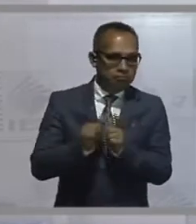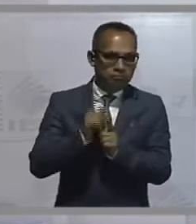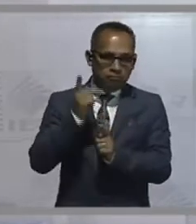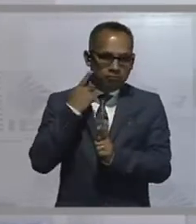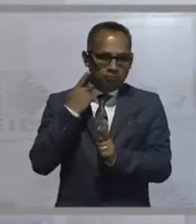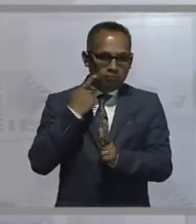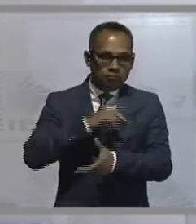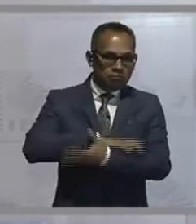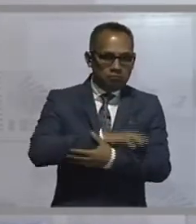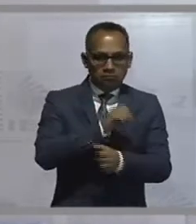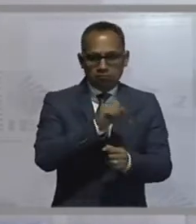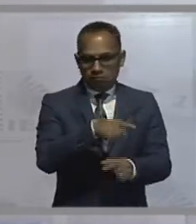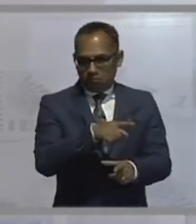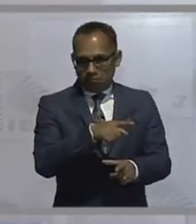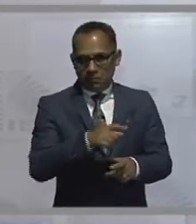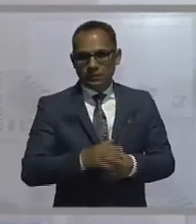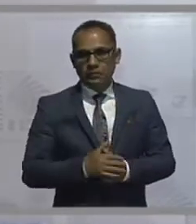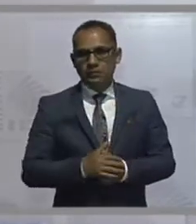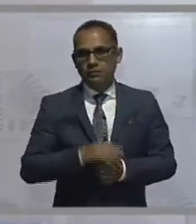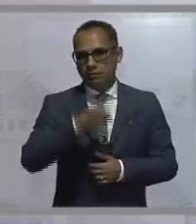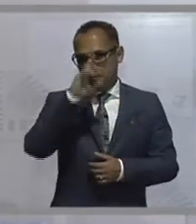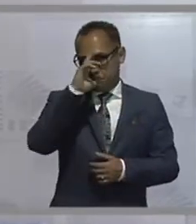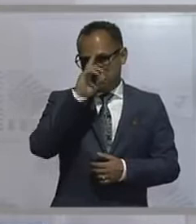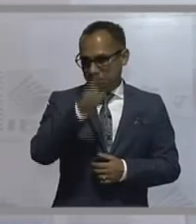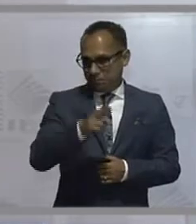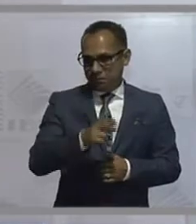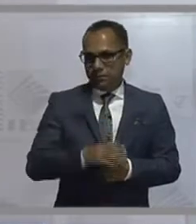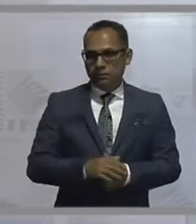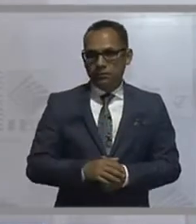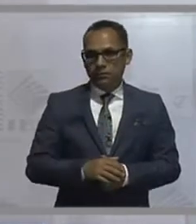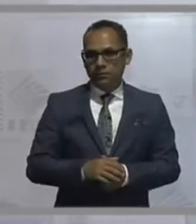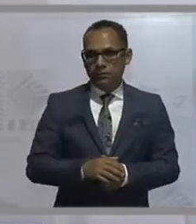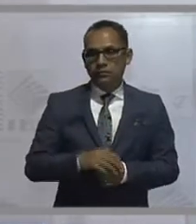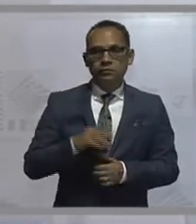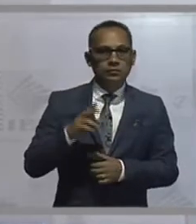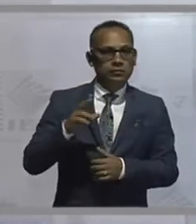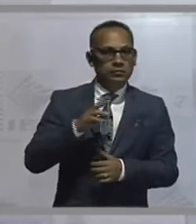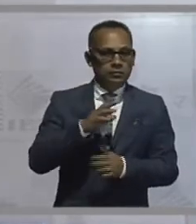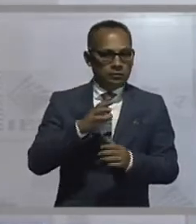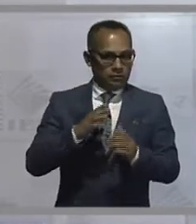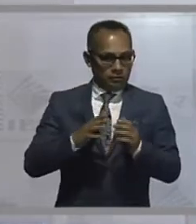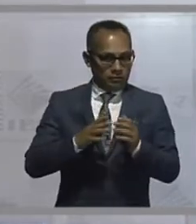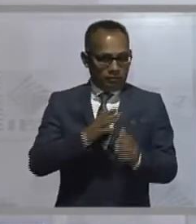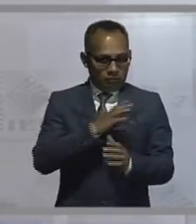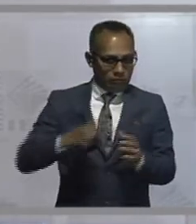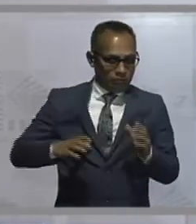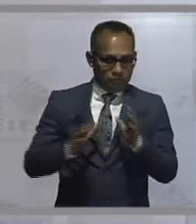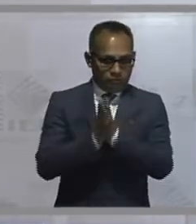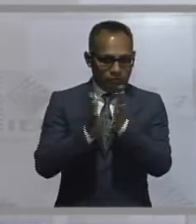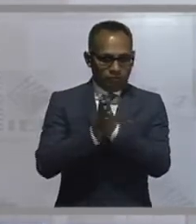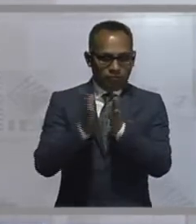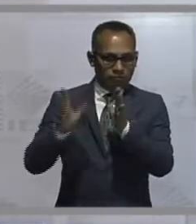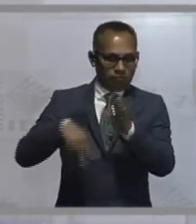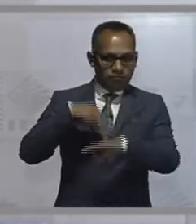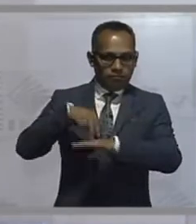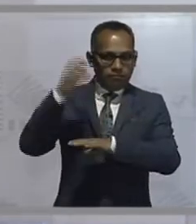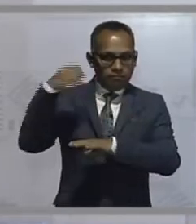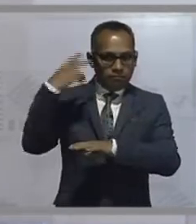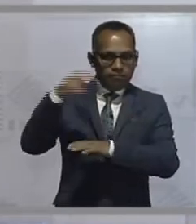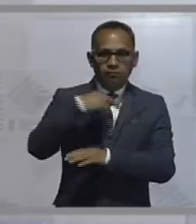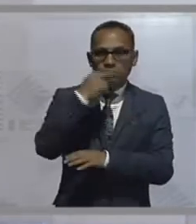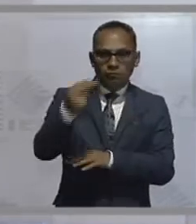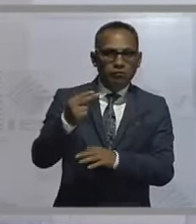la coalición en este debate sólo tendrán voz lay los candidatos así como su servidor y en ningún momento